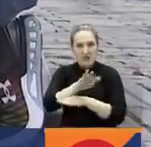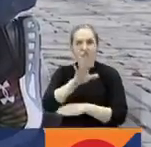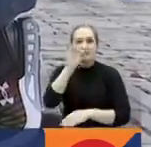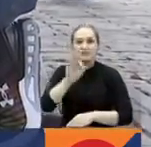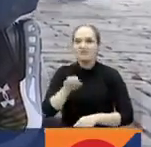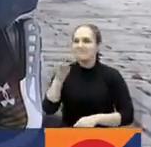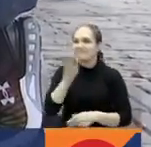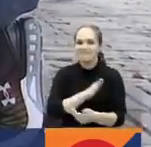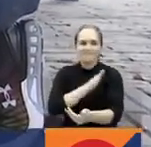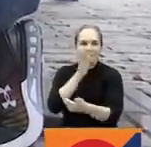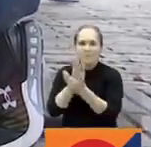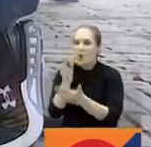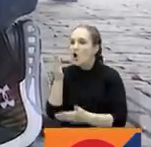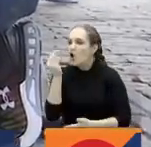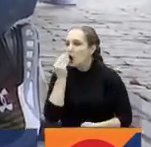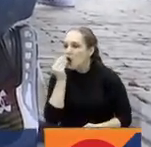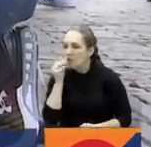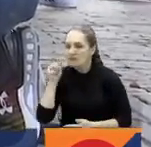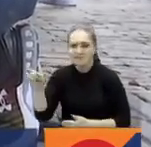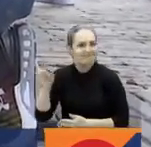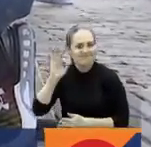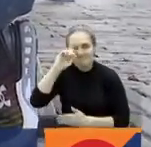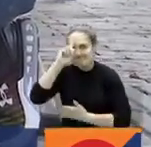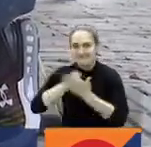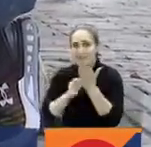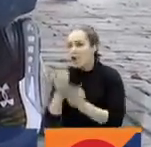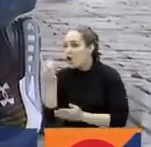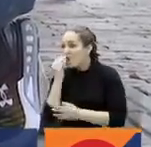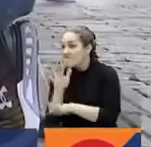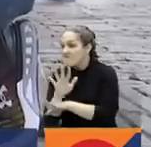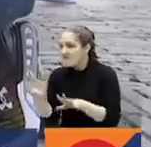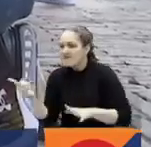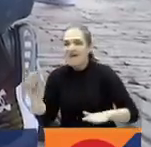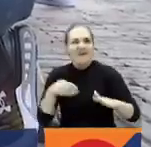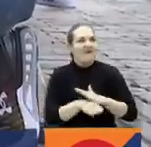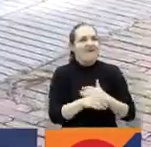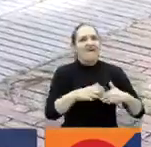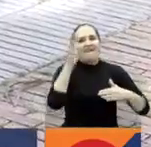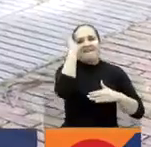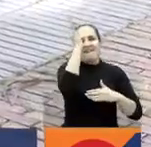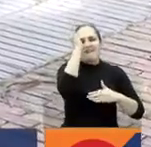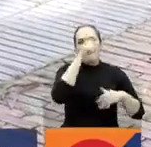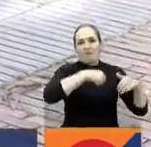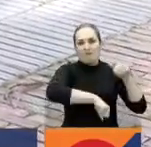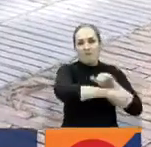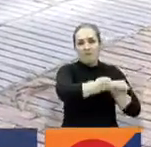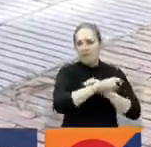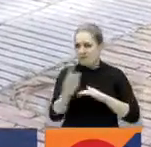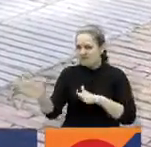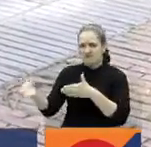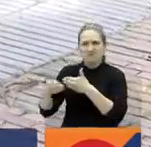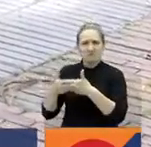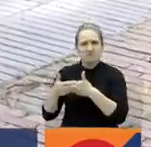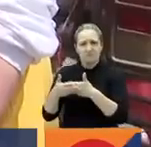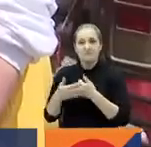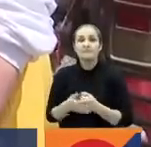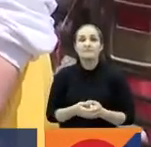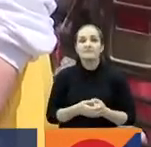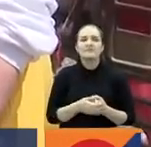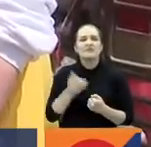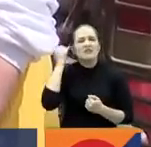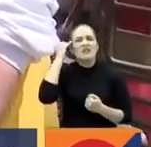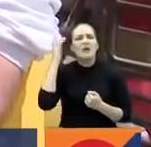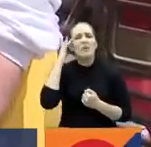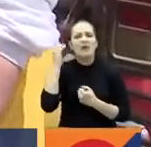plato predilecto, llegar primero a almorzar y ahí sí entrar con calma al estadio. La iniciativa nació por la red social Twitter y